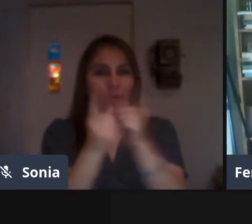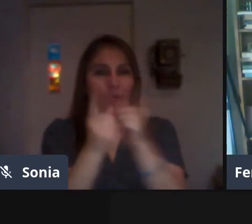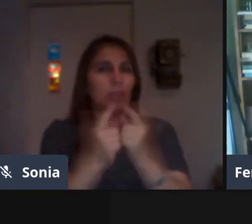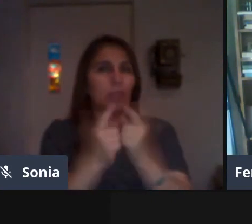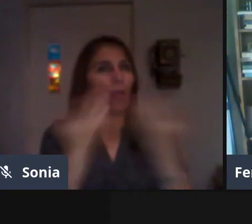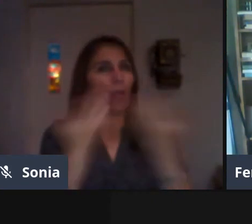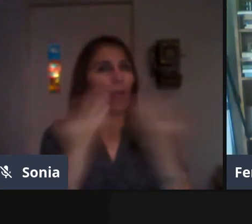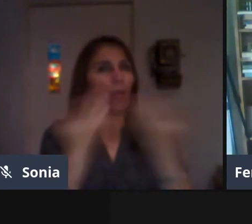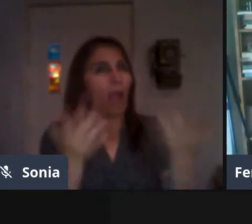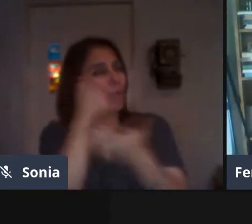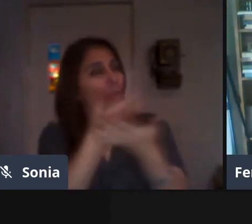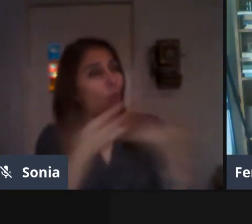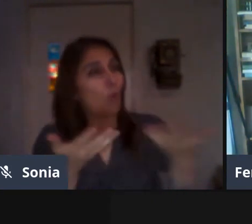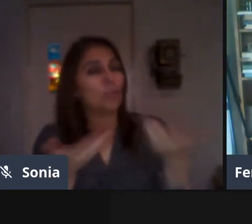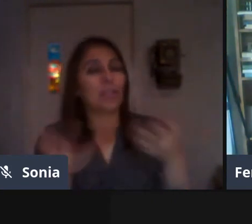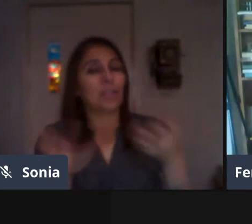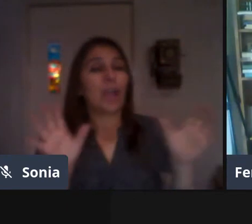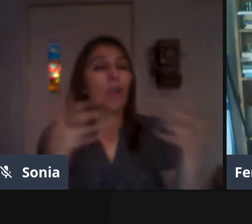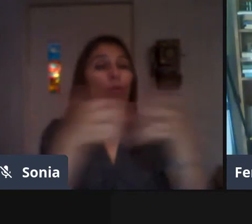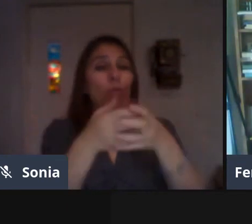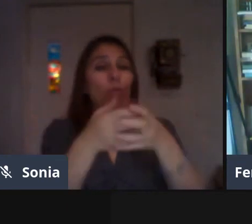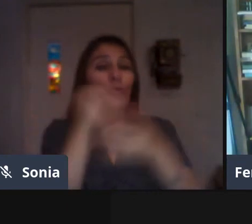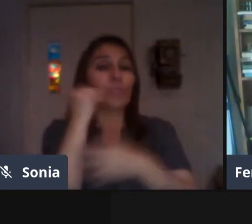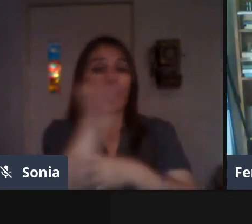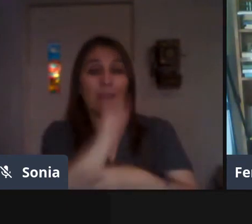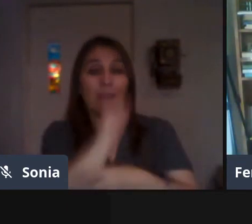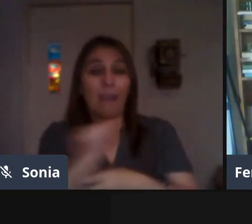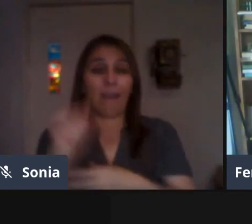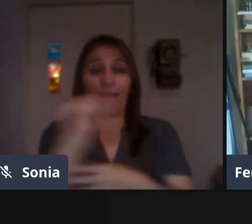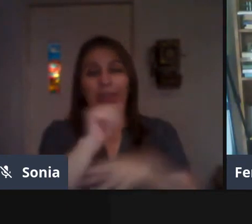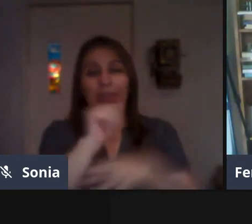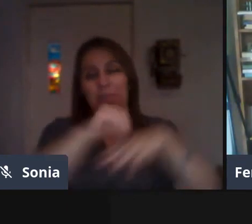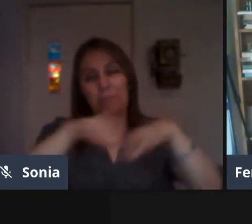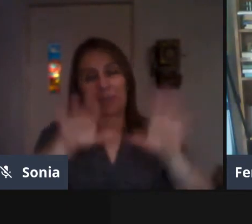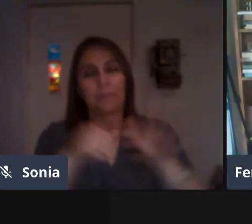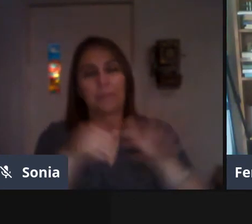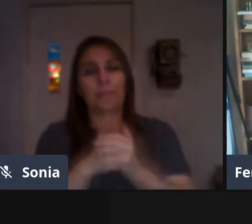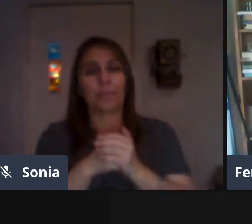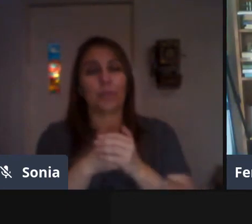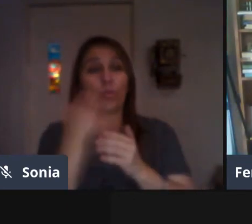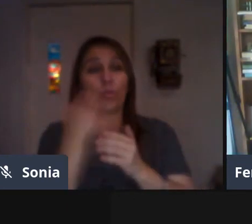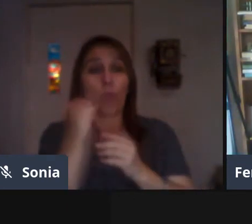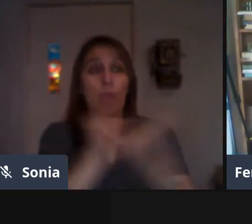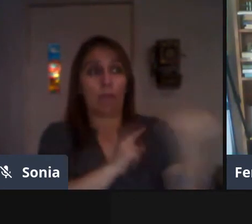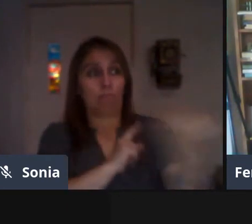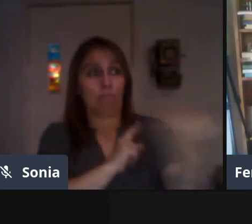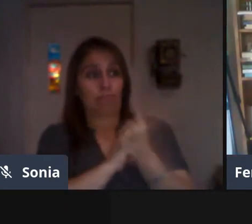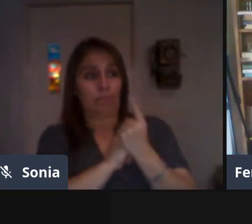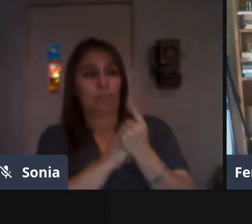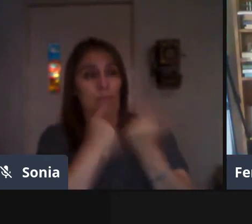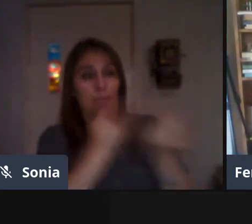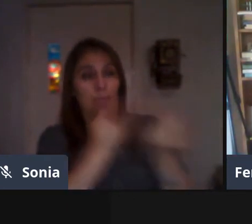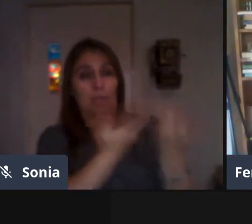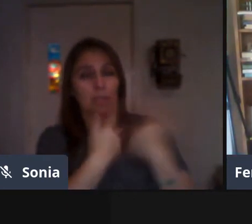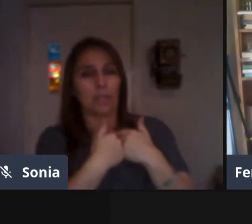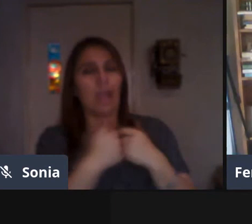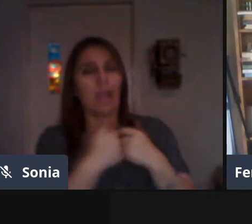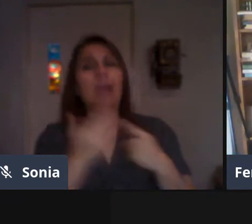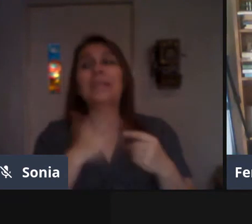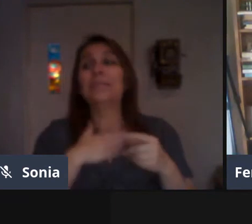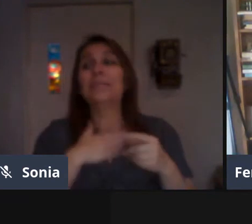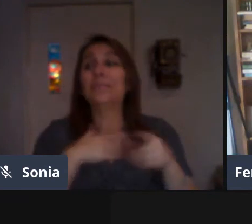un grupo de feministas y una chica meis el bien